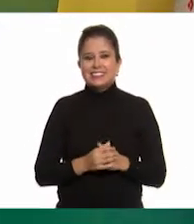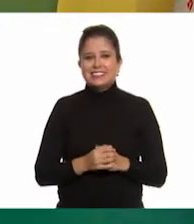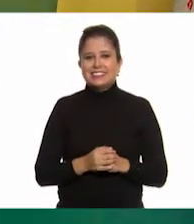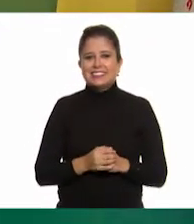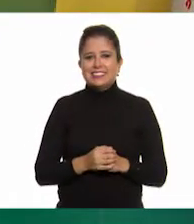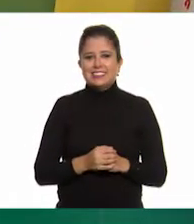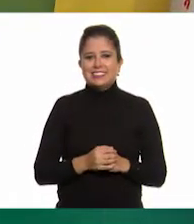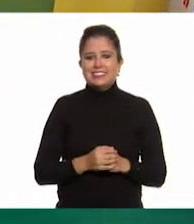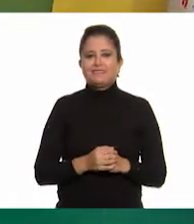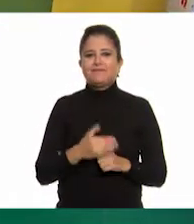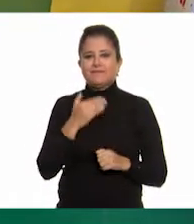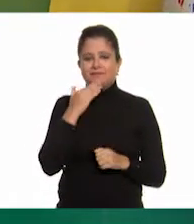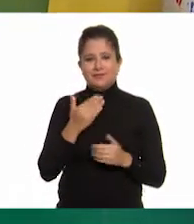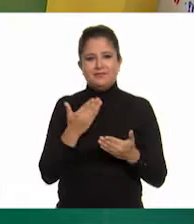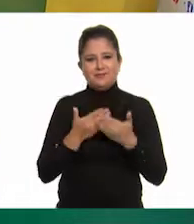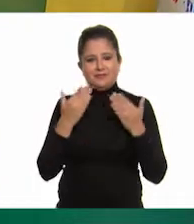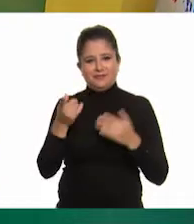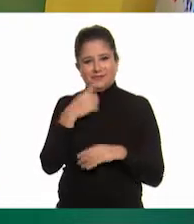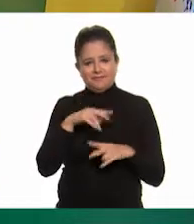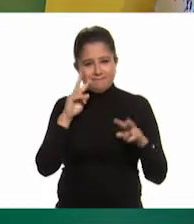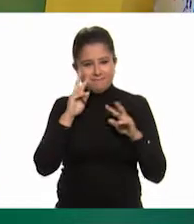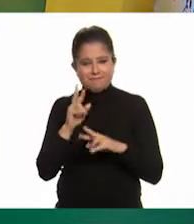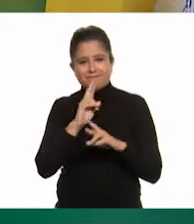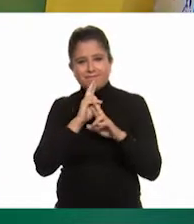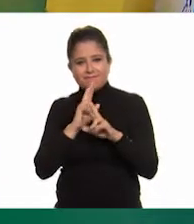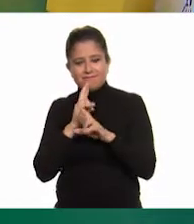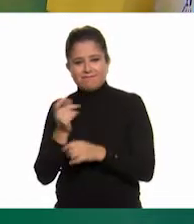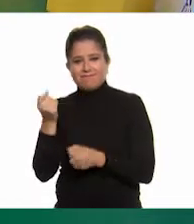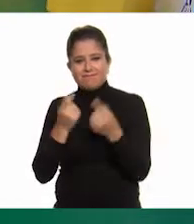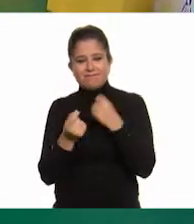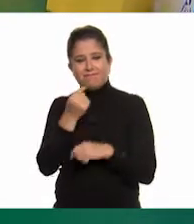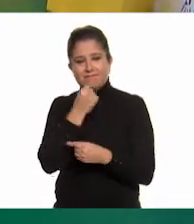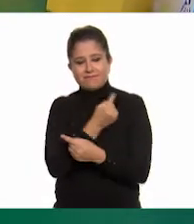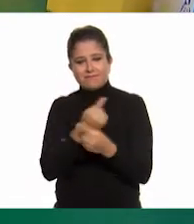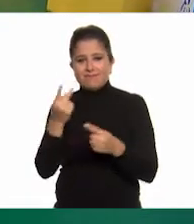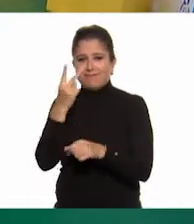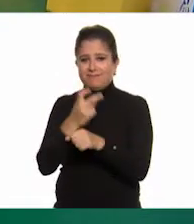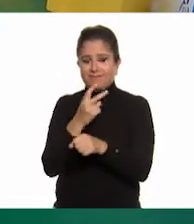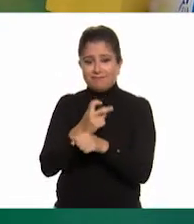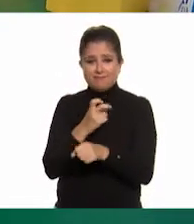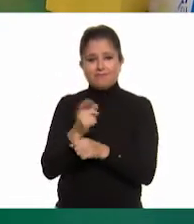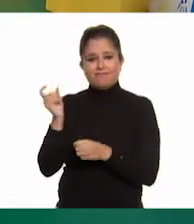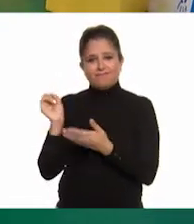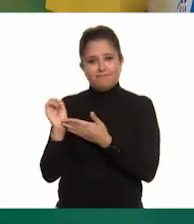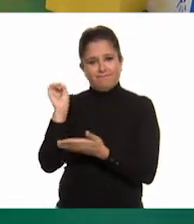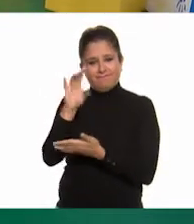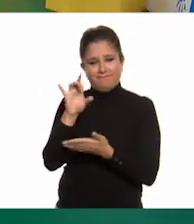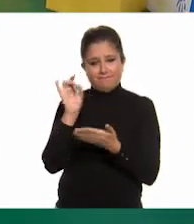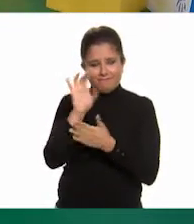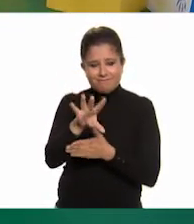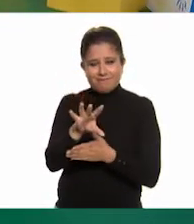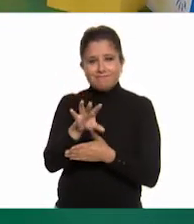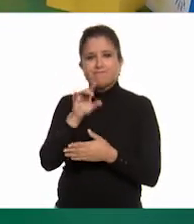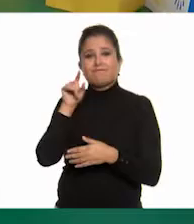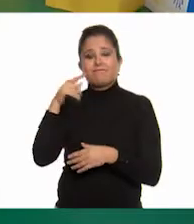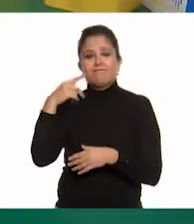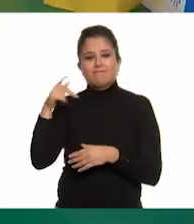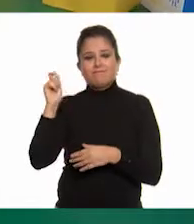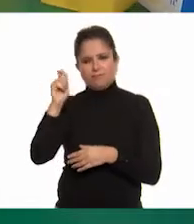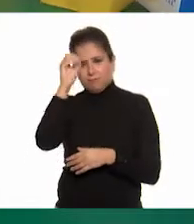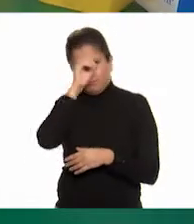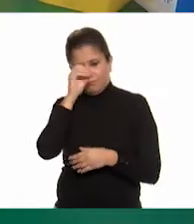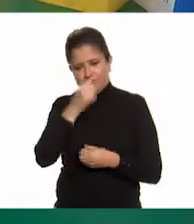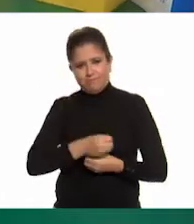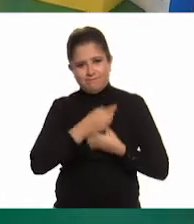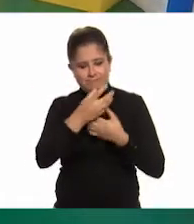Bien. Bueno, pues ahora vamos a ver algunas respuestas de niñas y niños de segundo grado que nos mandaron sus